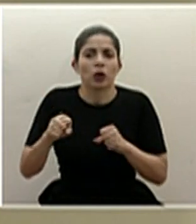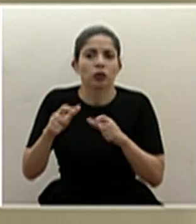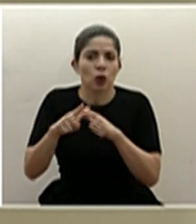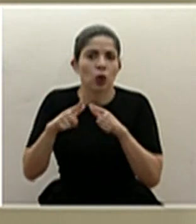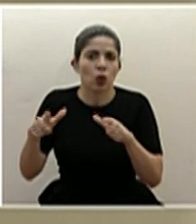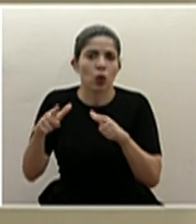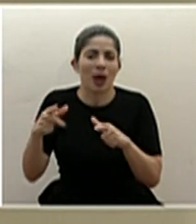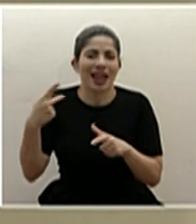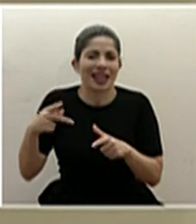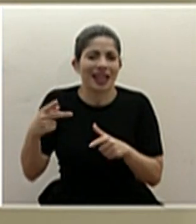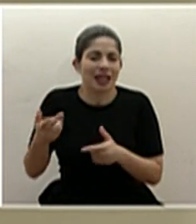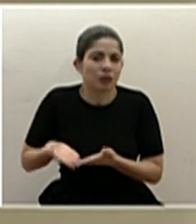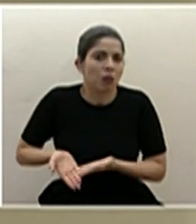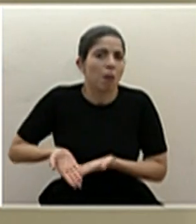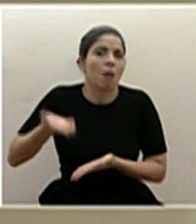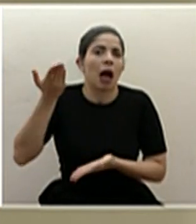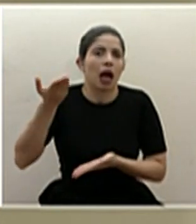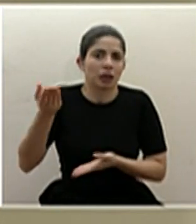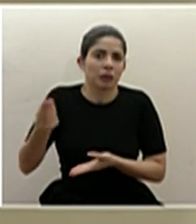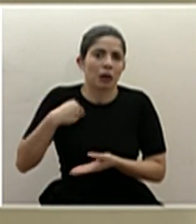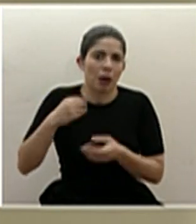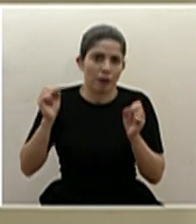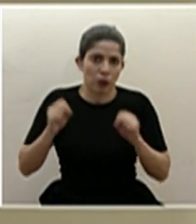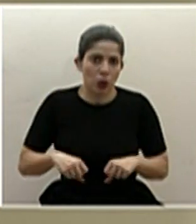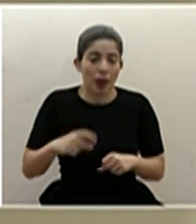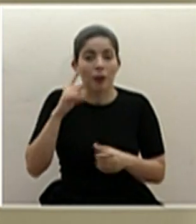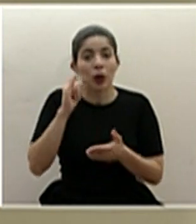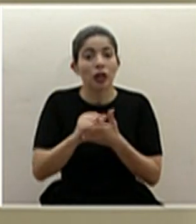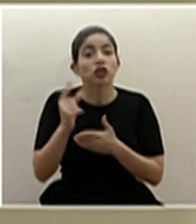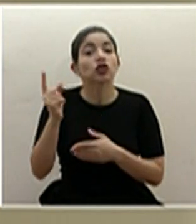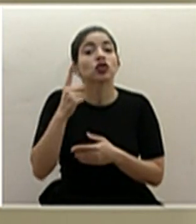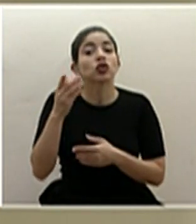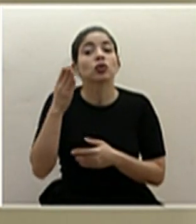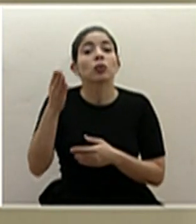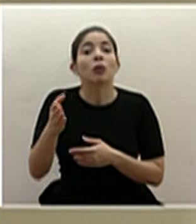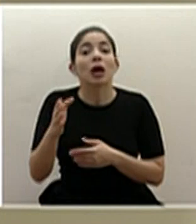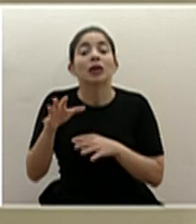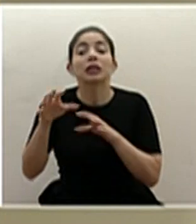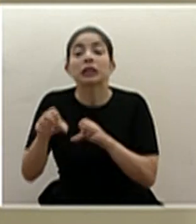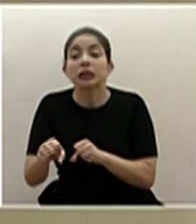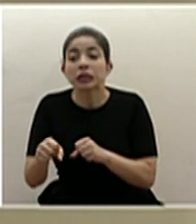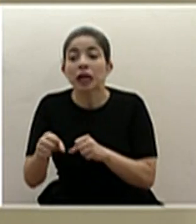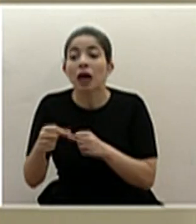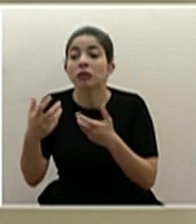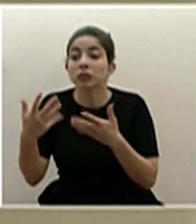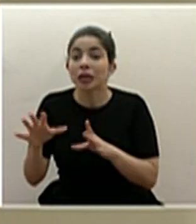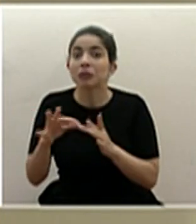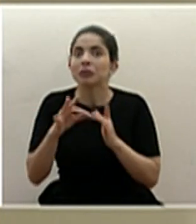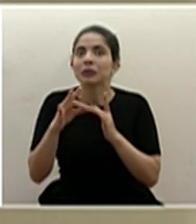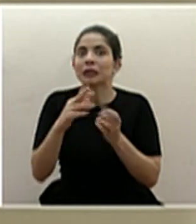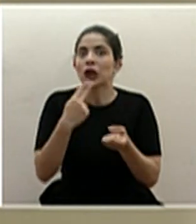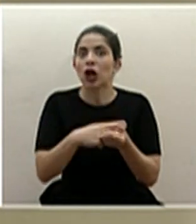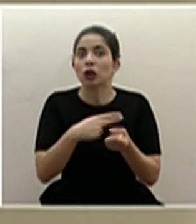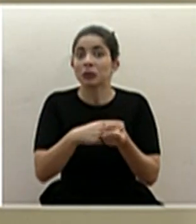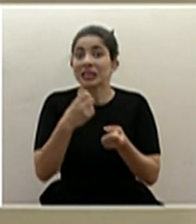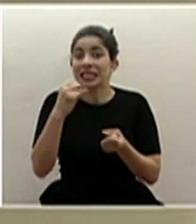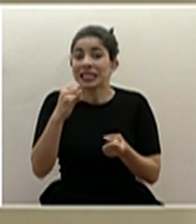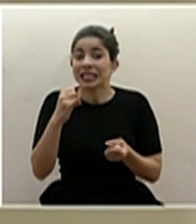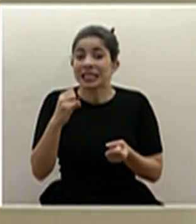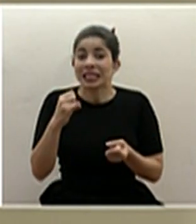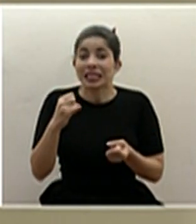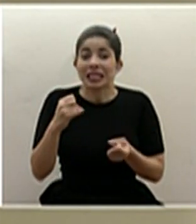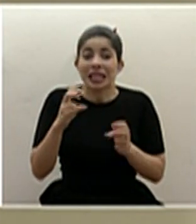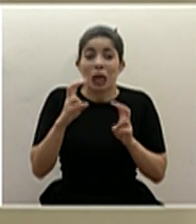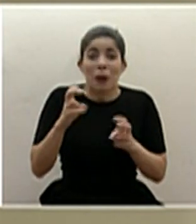lugar con un riesgo aumentado de contagio. Por eso es que solo tenemos que ir a consultar y específicamente más en hospitales, ¿verdad? Si es una situación sumamente